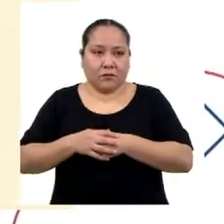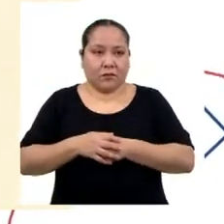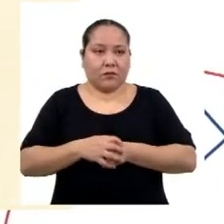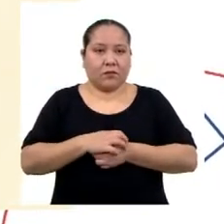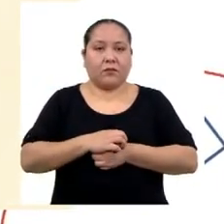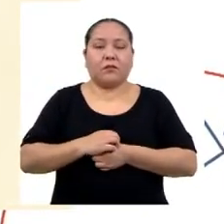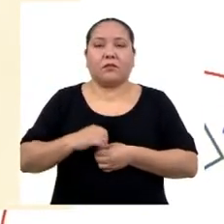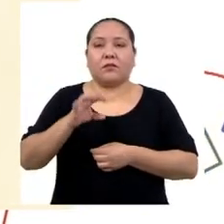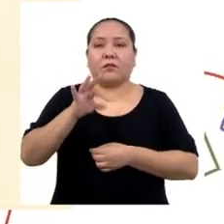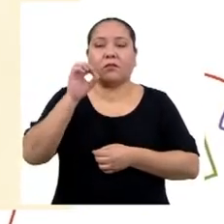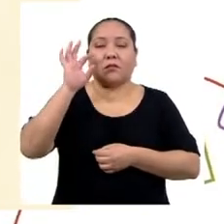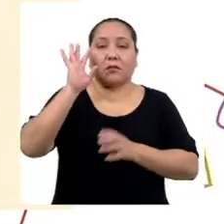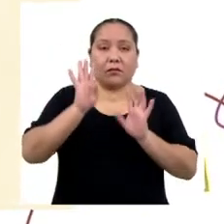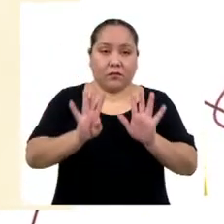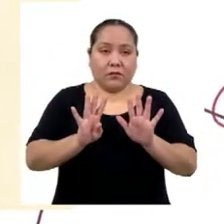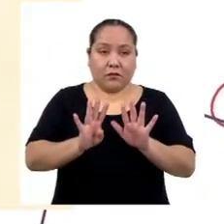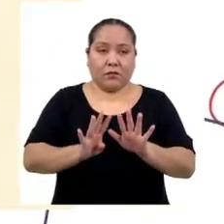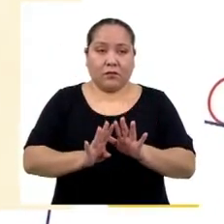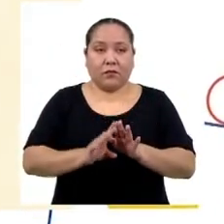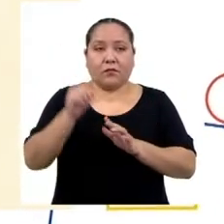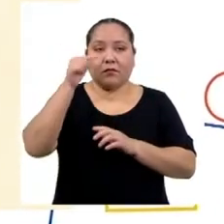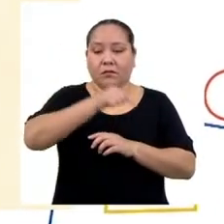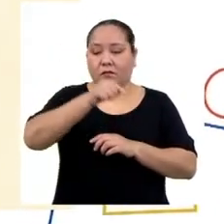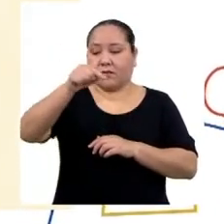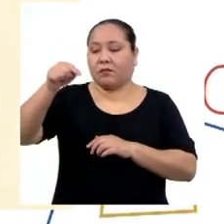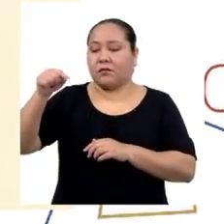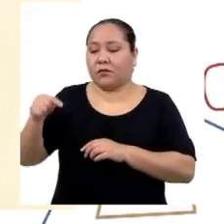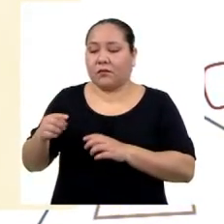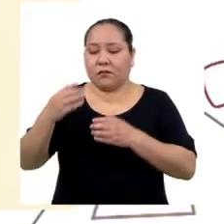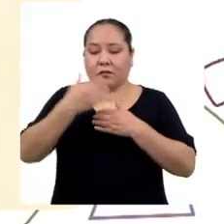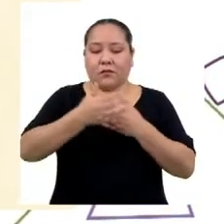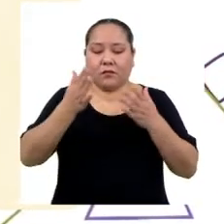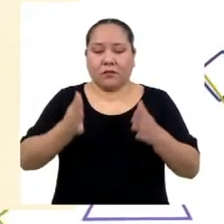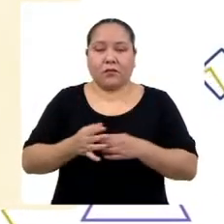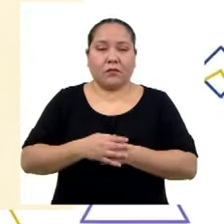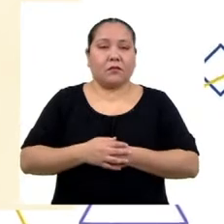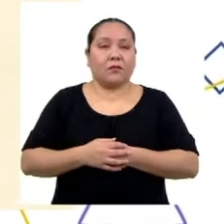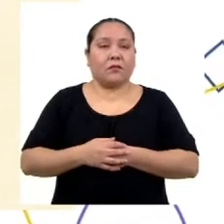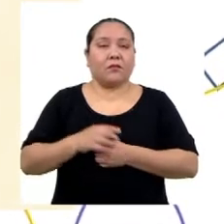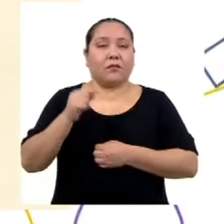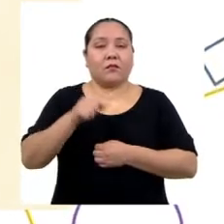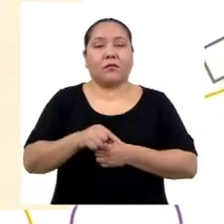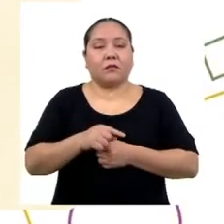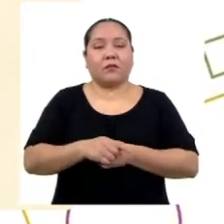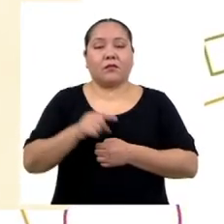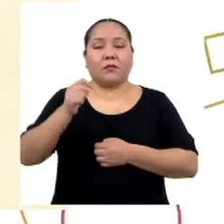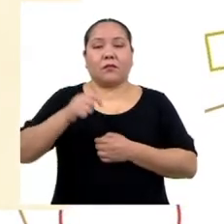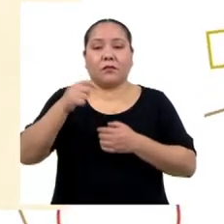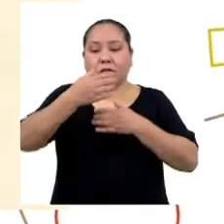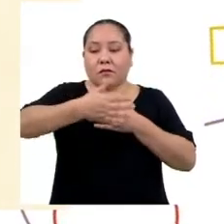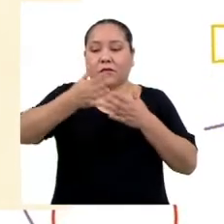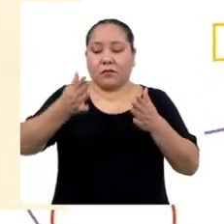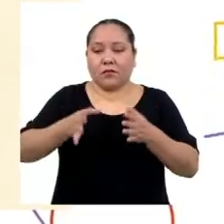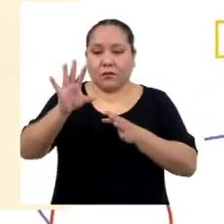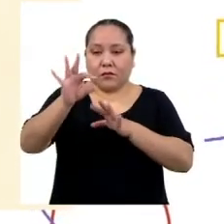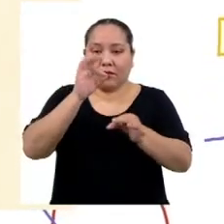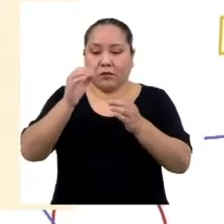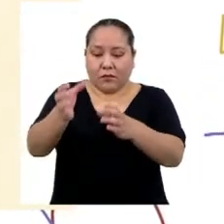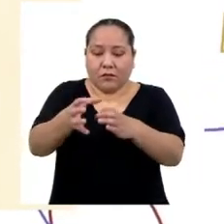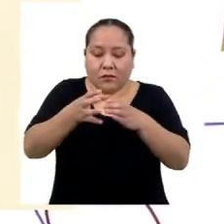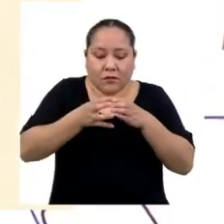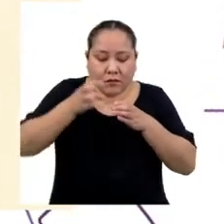a 9 individuos de las 6 aulas, lo que necesitamos para alcanzar el número total de nuestro